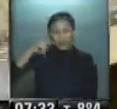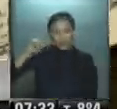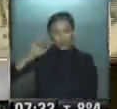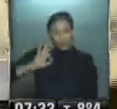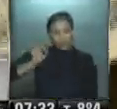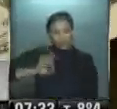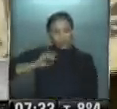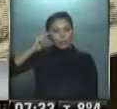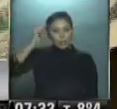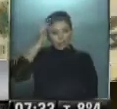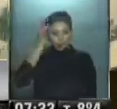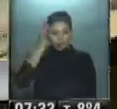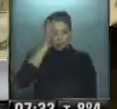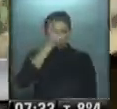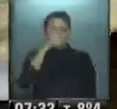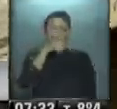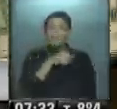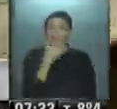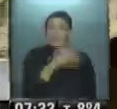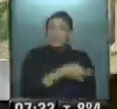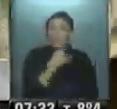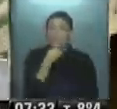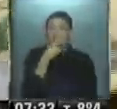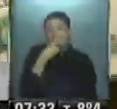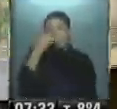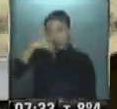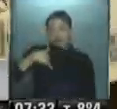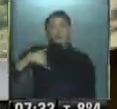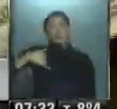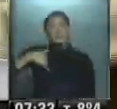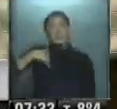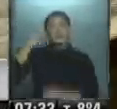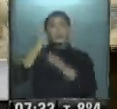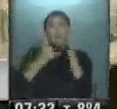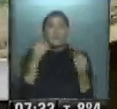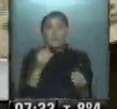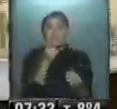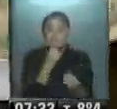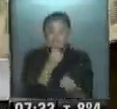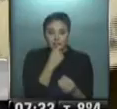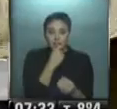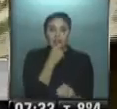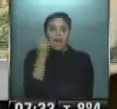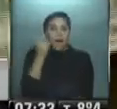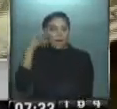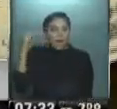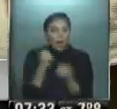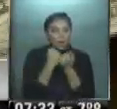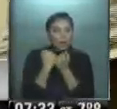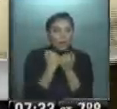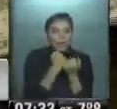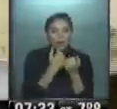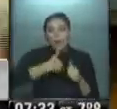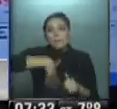de octubre del 2012 considerando en el caso argentina en la argumentación es sí un acuerdo de canje con